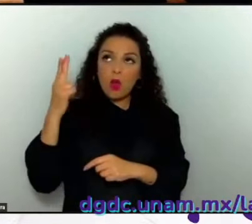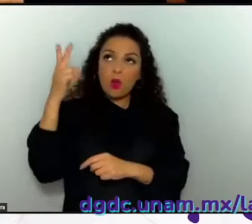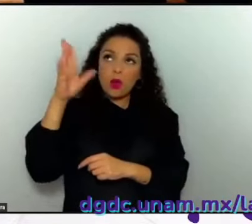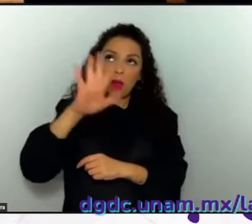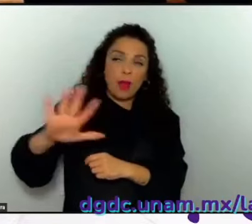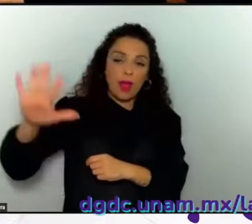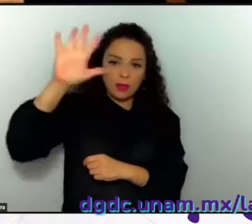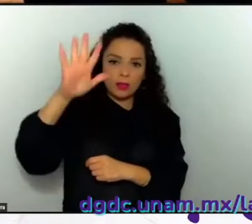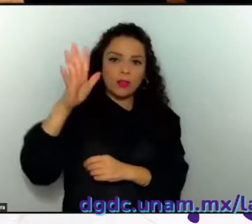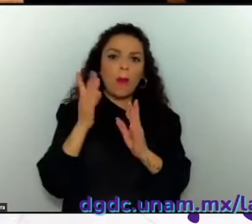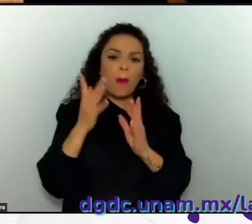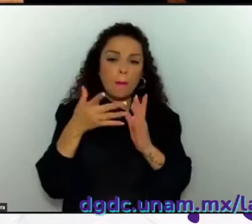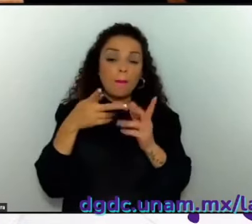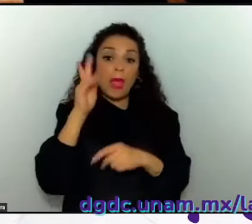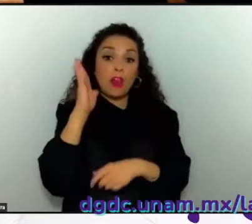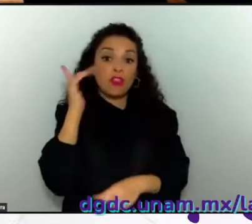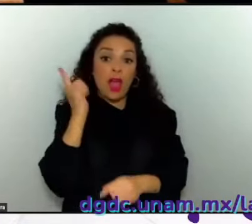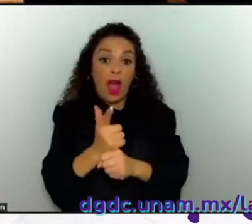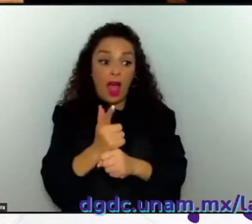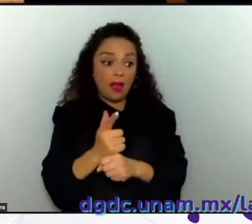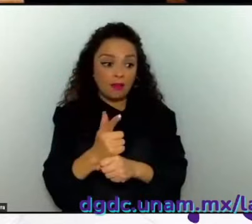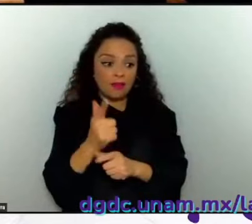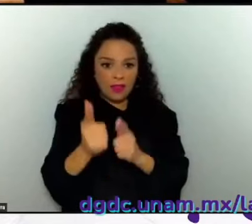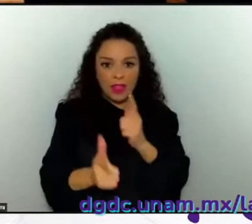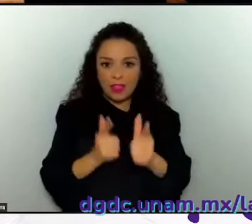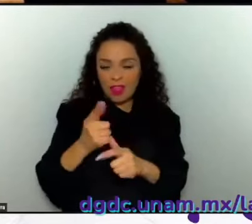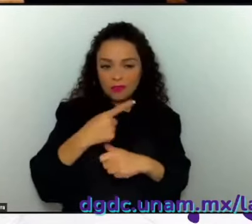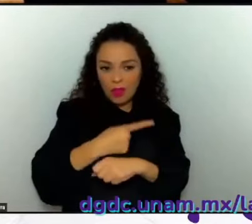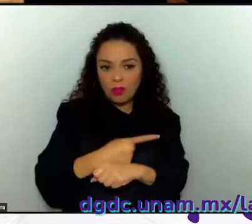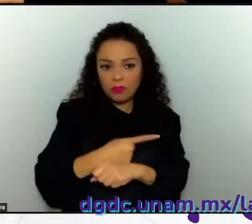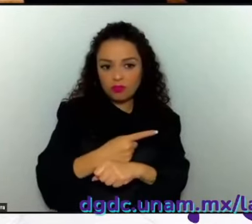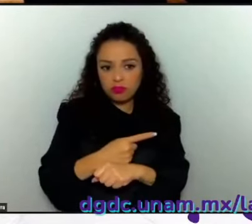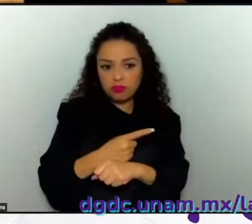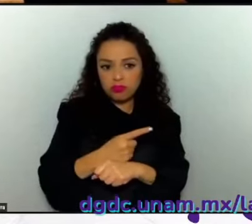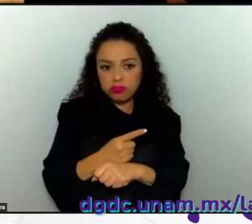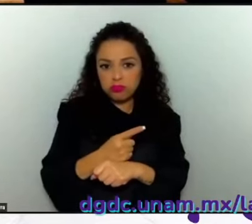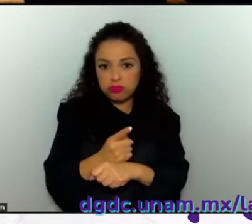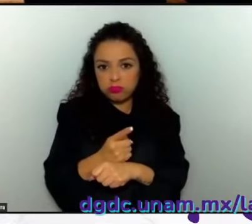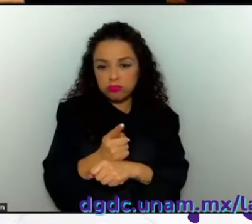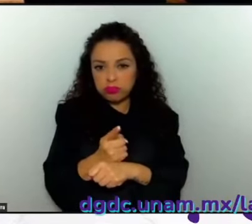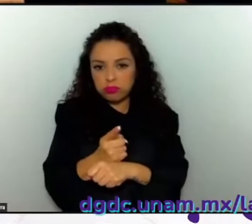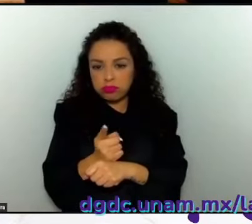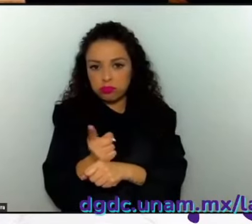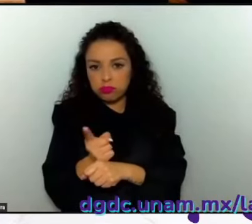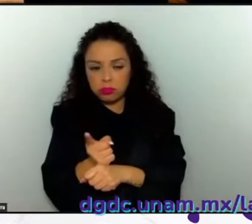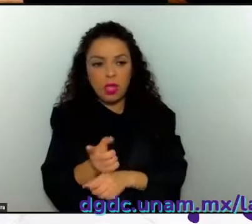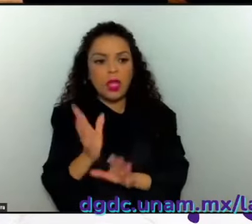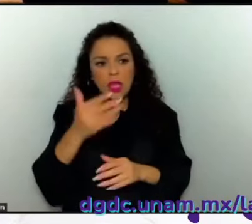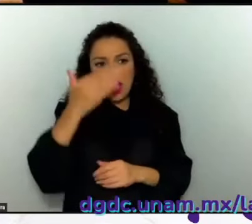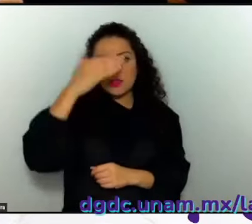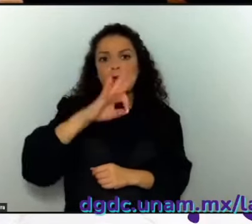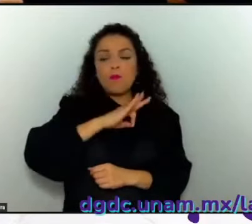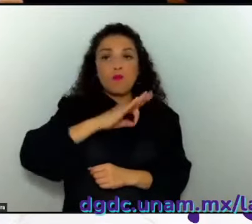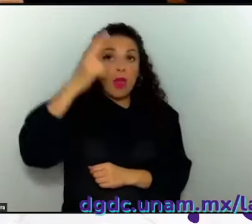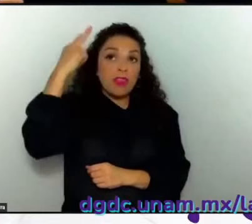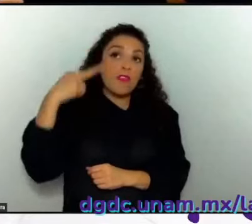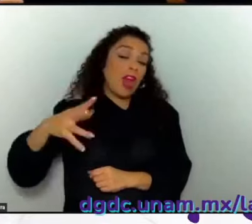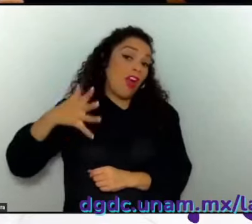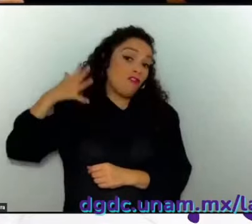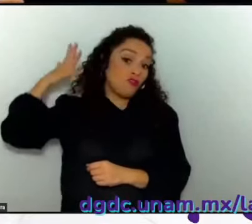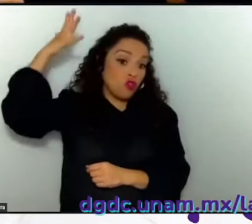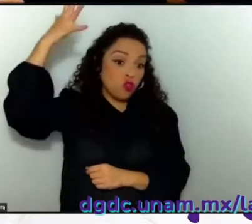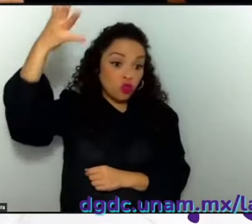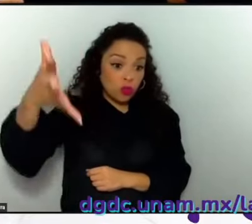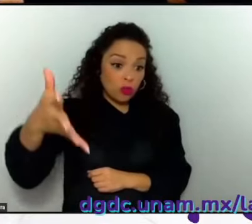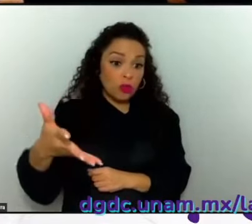fácil. Entonces sabemos que el tiempo se puede moldear, que se puede modificar. Sabemos que podemos viajar al futuro, como te decía, porque podemos hacer cosas que hagan que el tiempo